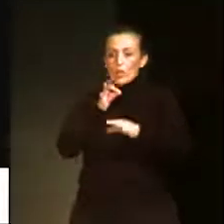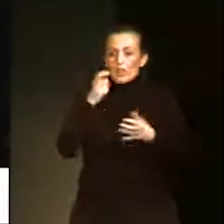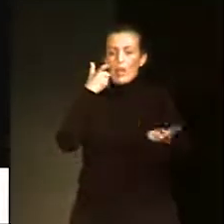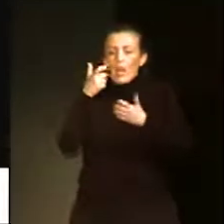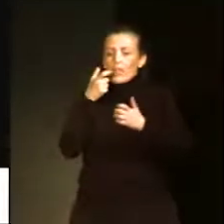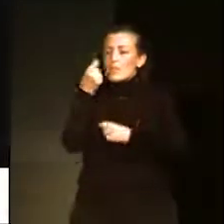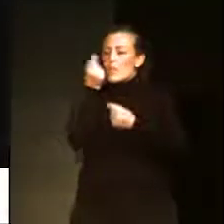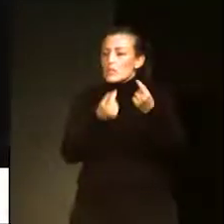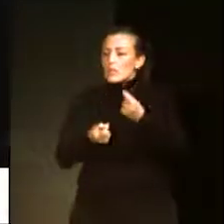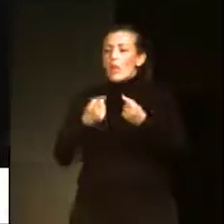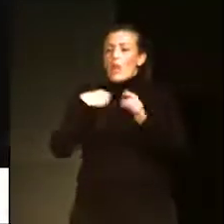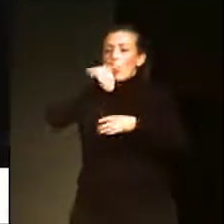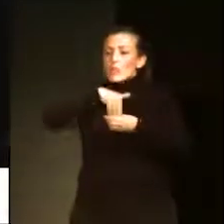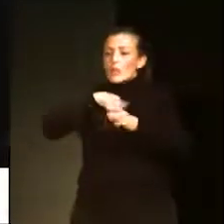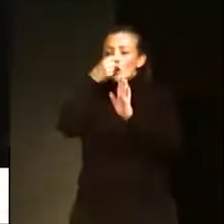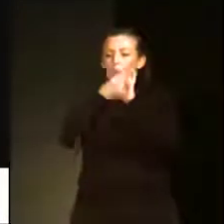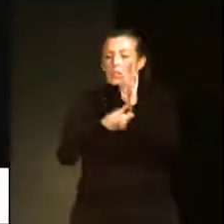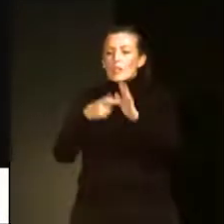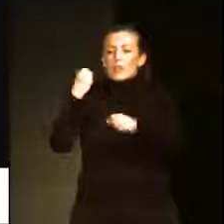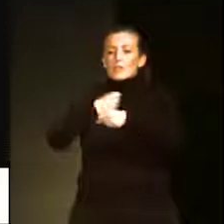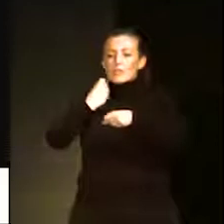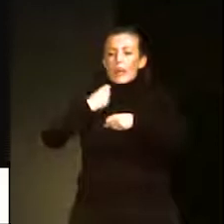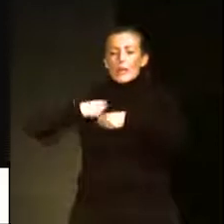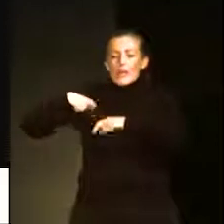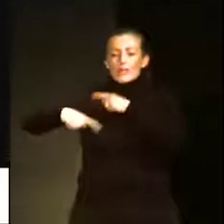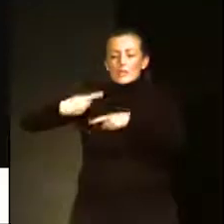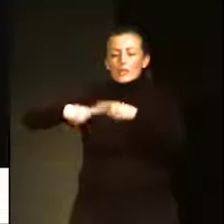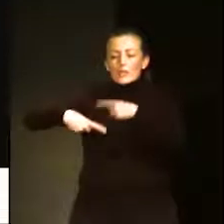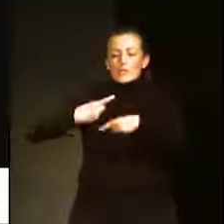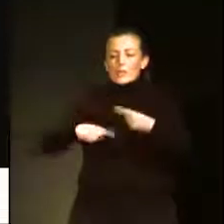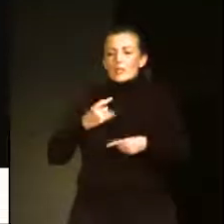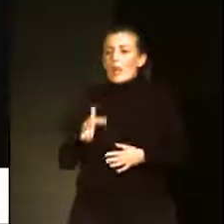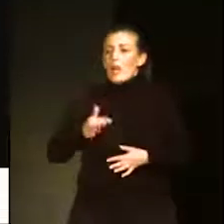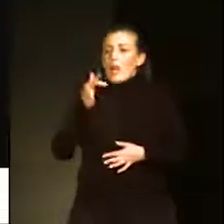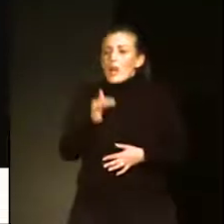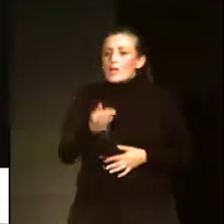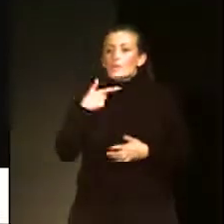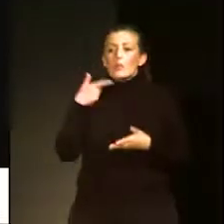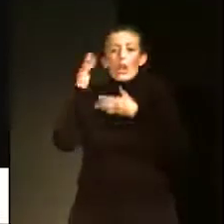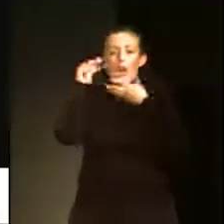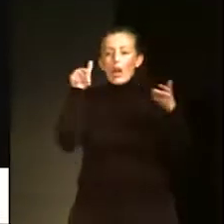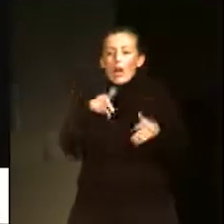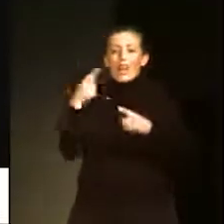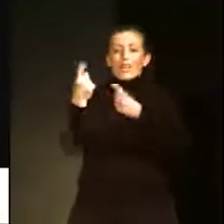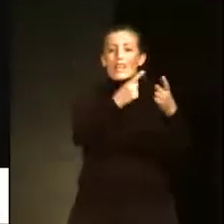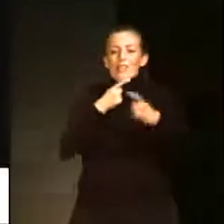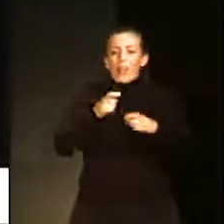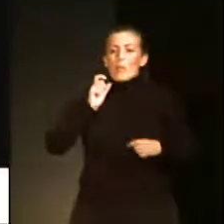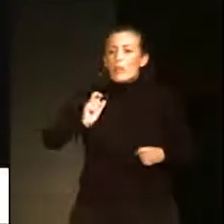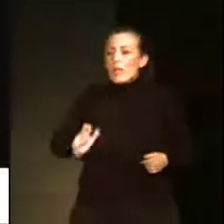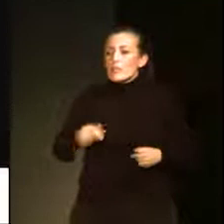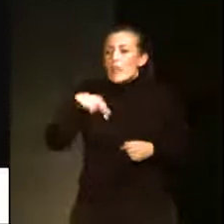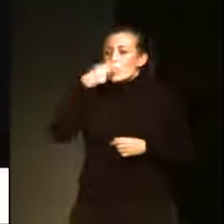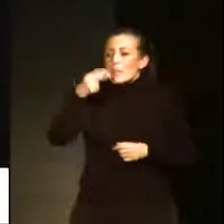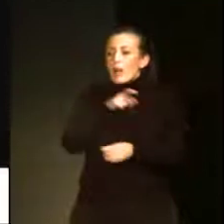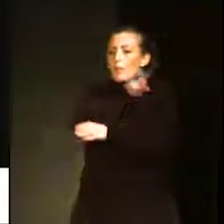diseño de contenidos de las jornadas por su trabajo constante y atento a las necesidades de los profesionales que se interesan